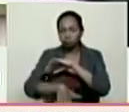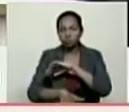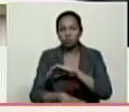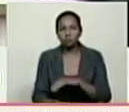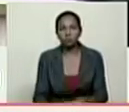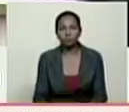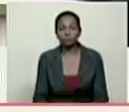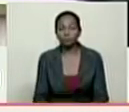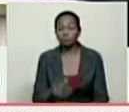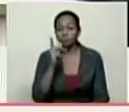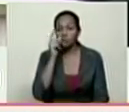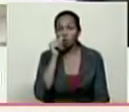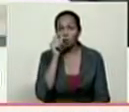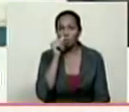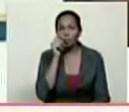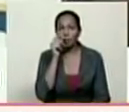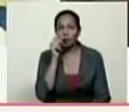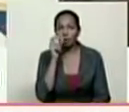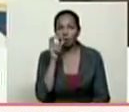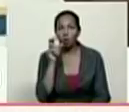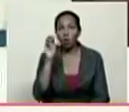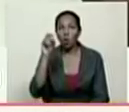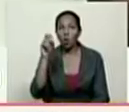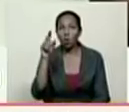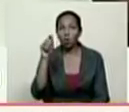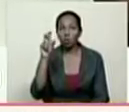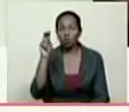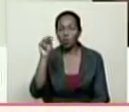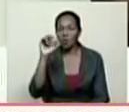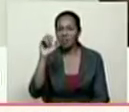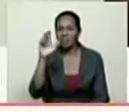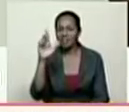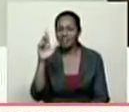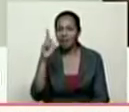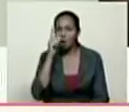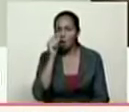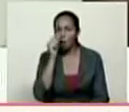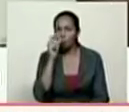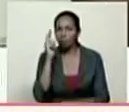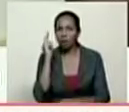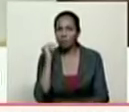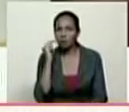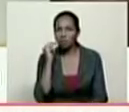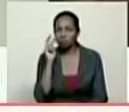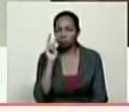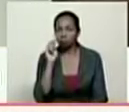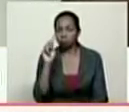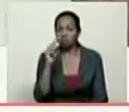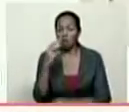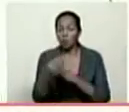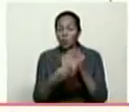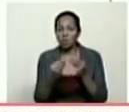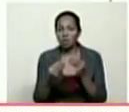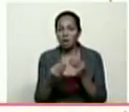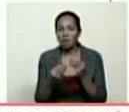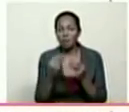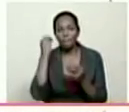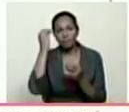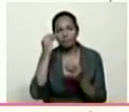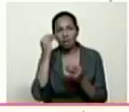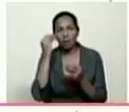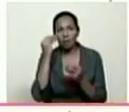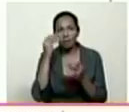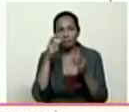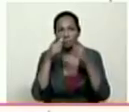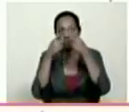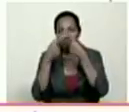señor Otoniel Ramos Sánchez, de quien teníamos información previa que podía estar fuera del país,